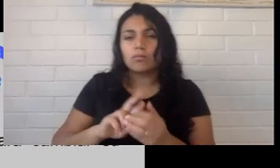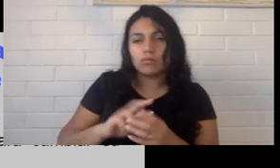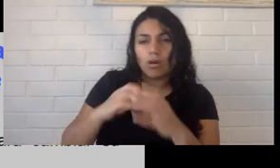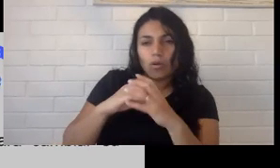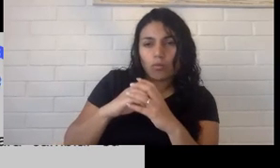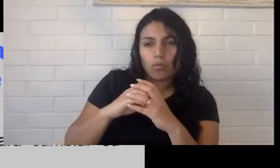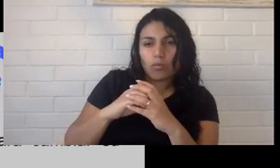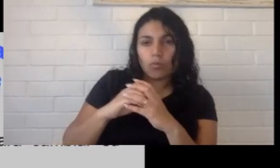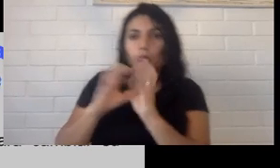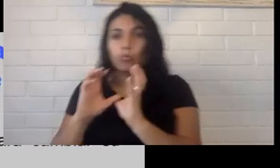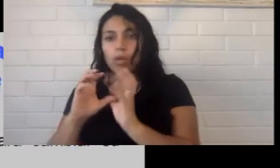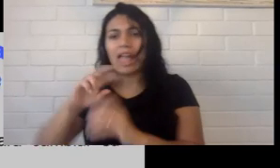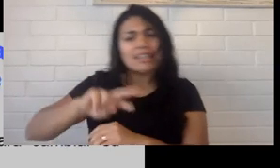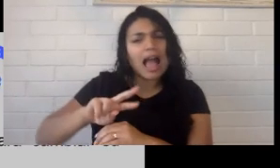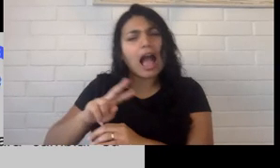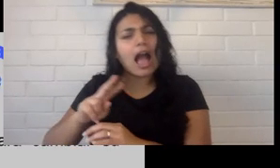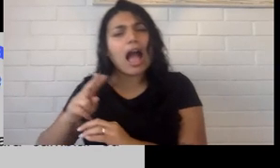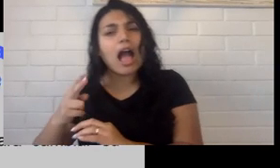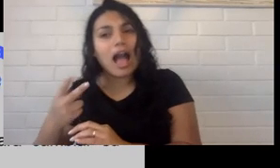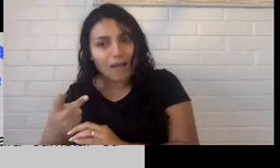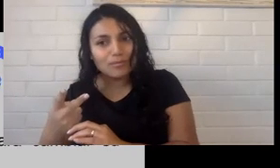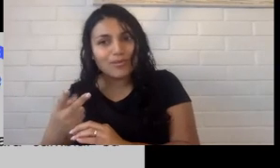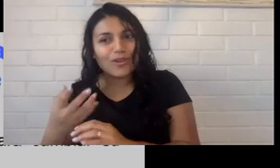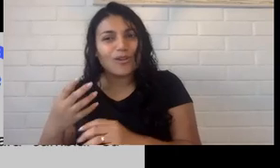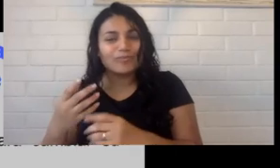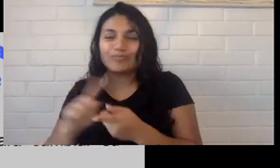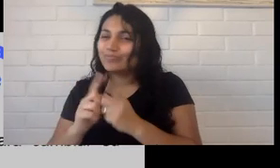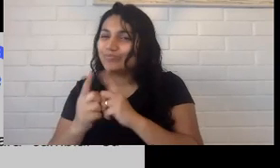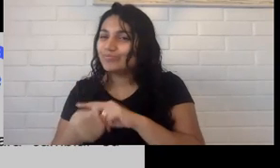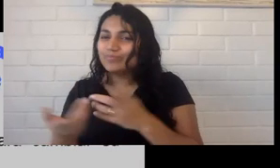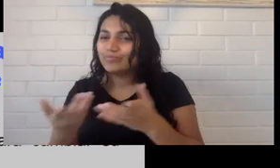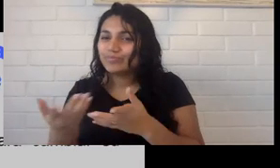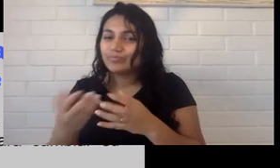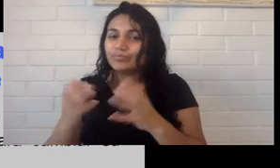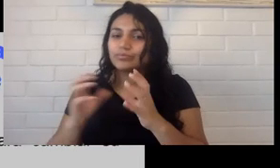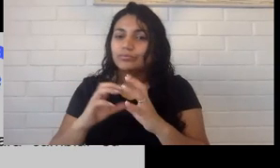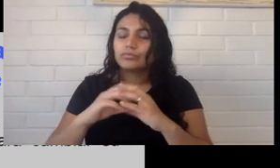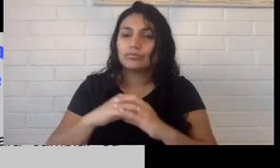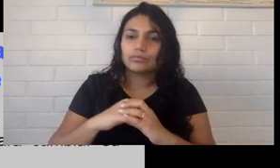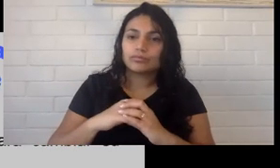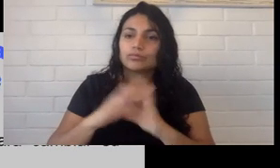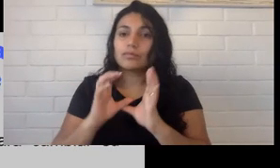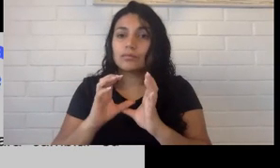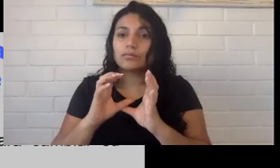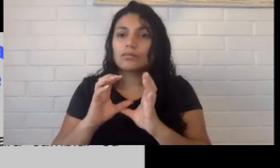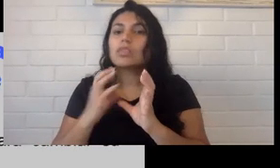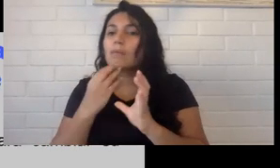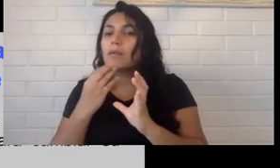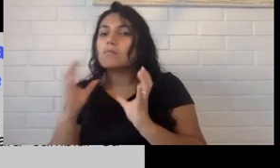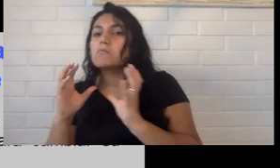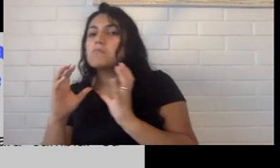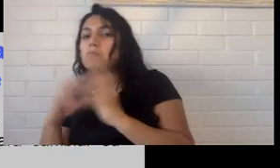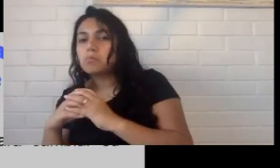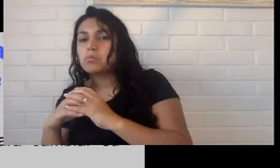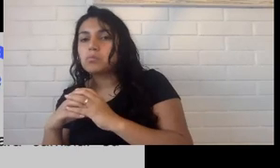de reposo a abierto activado. Luego puede transitar a un estado de cerrado inactivado, que es